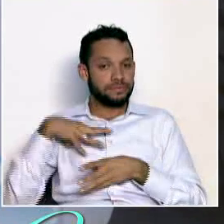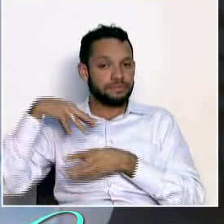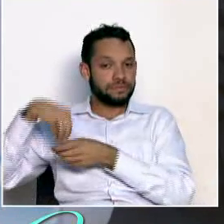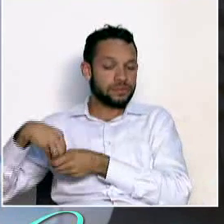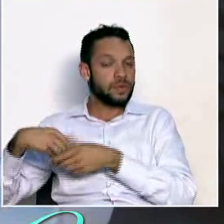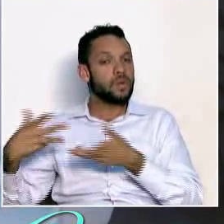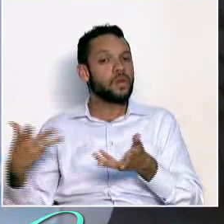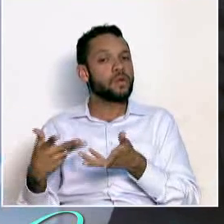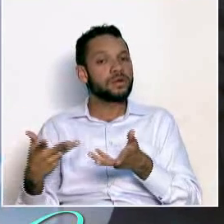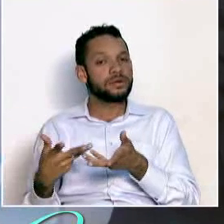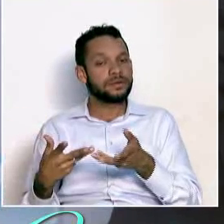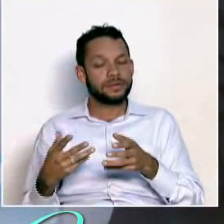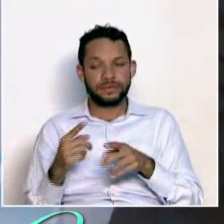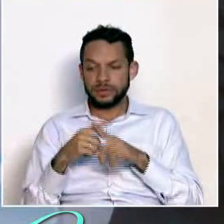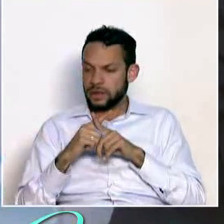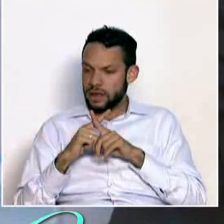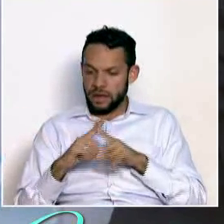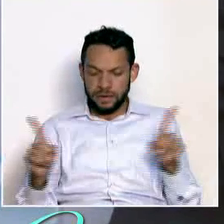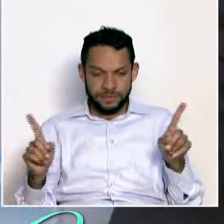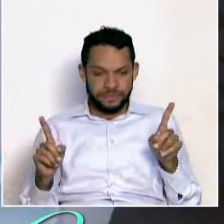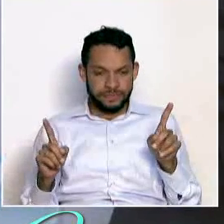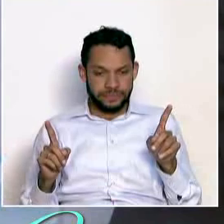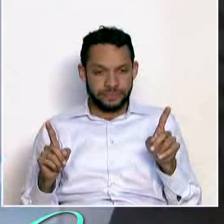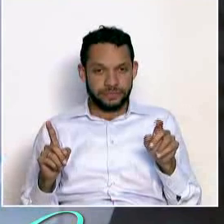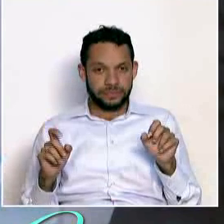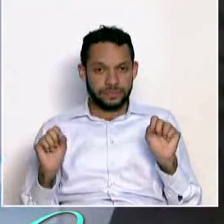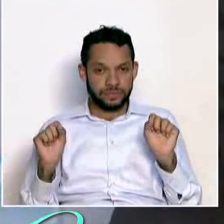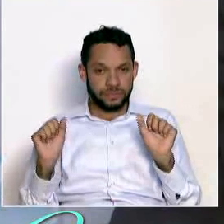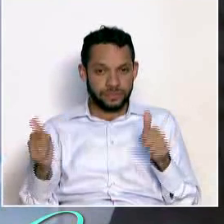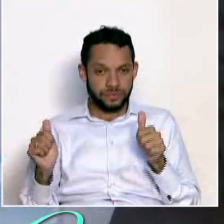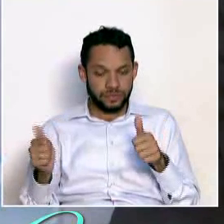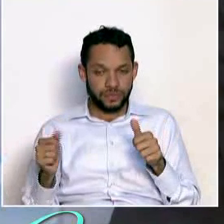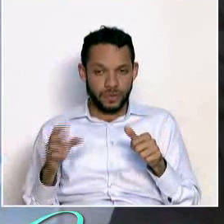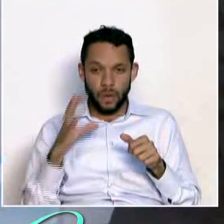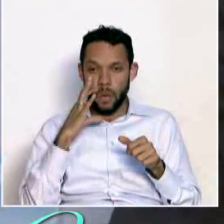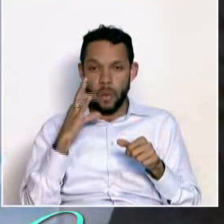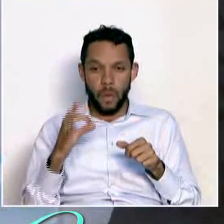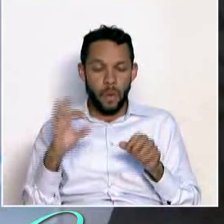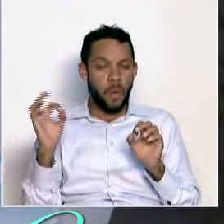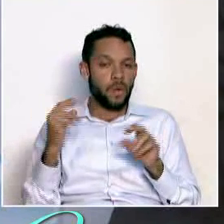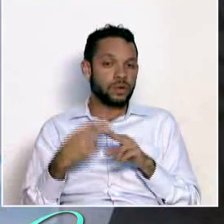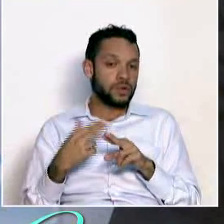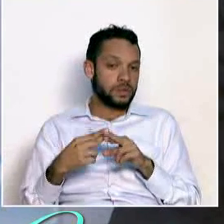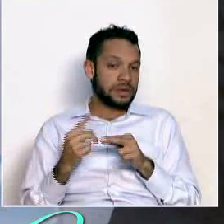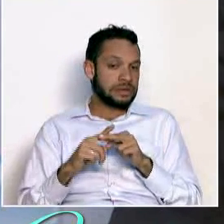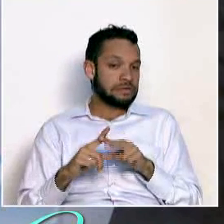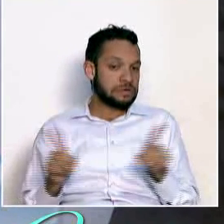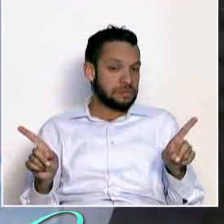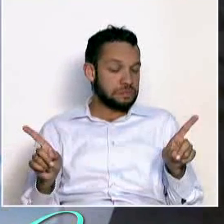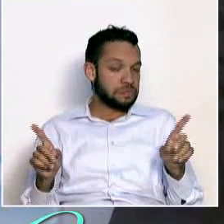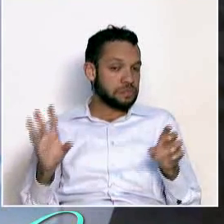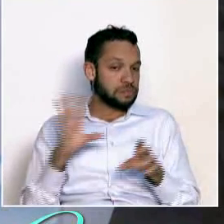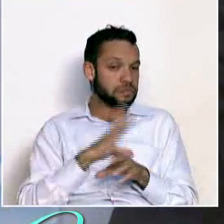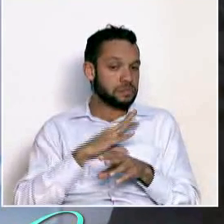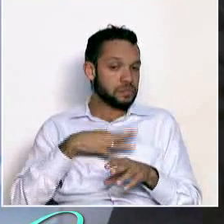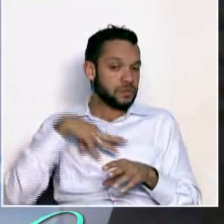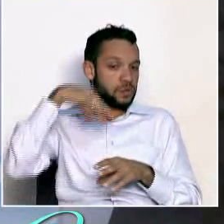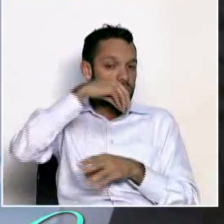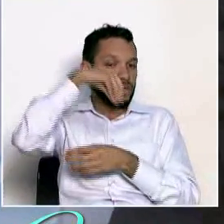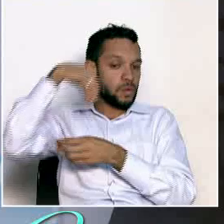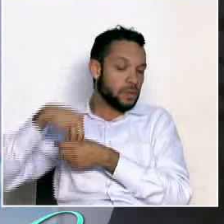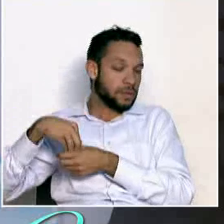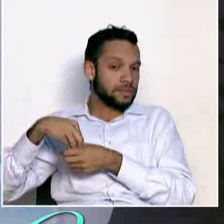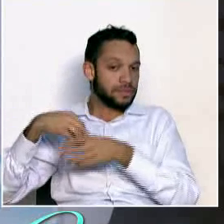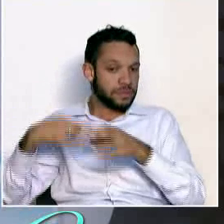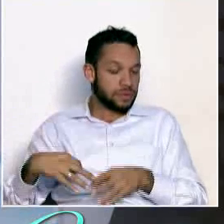Vas a tener un cuerpo distinto y posiblemente un nombre distinto. Ahora regresarás